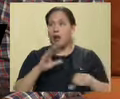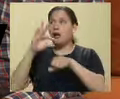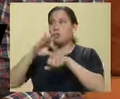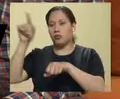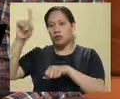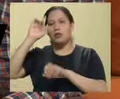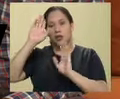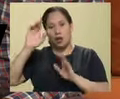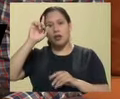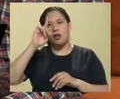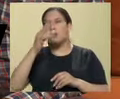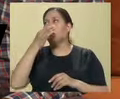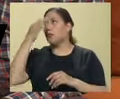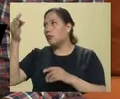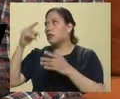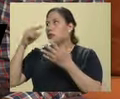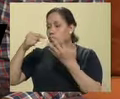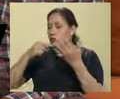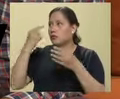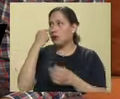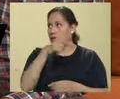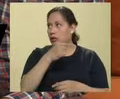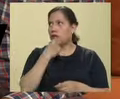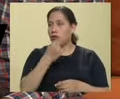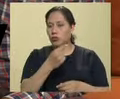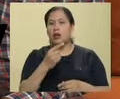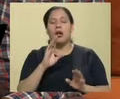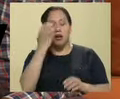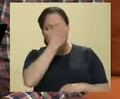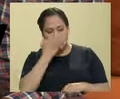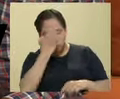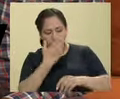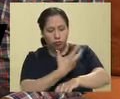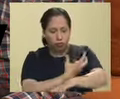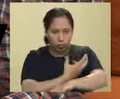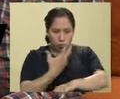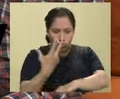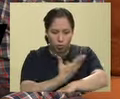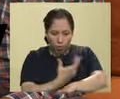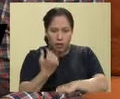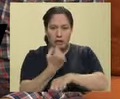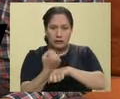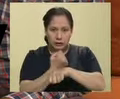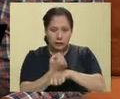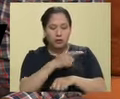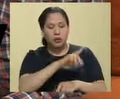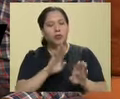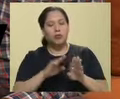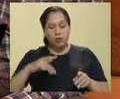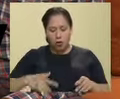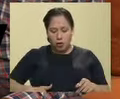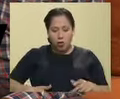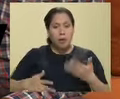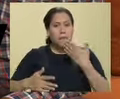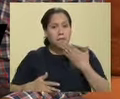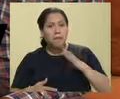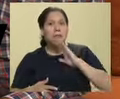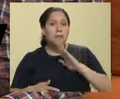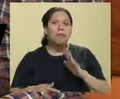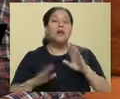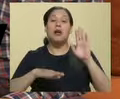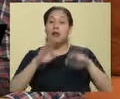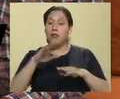médico, sí necesitas hacer la historia clínica, exámenes de laboratorio para ver cómo está la función hepática. A veces hay